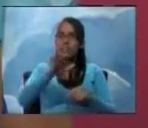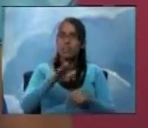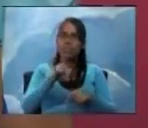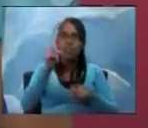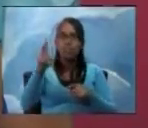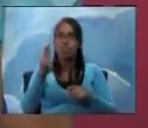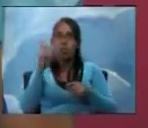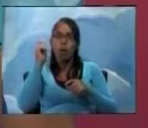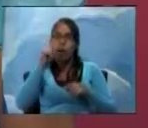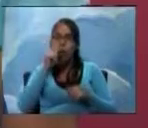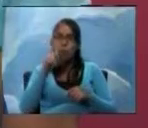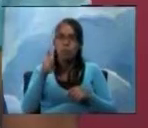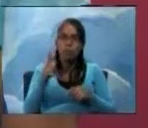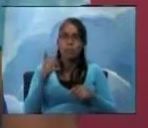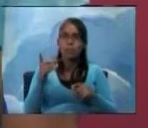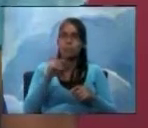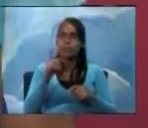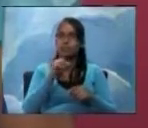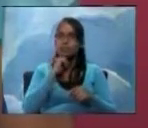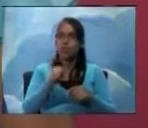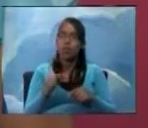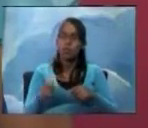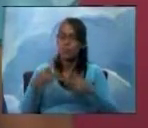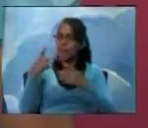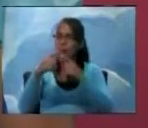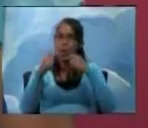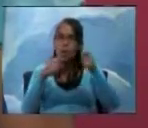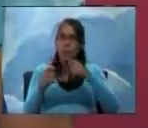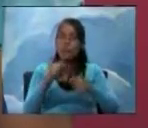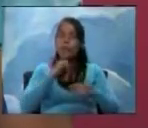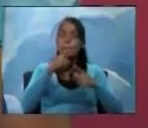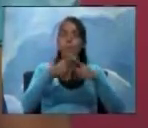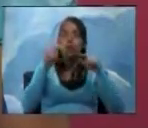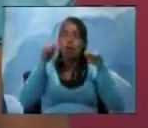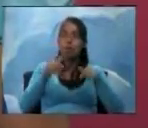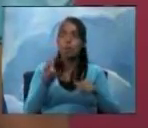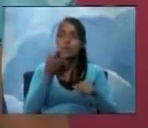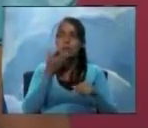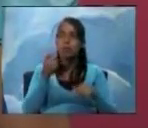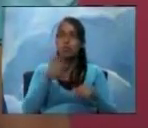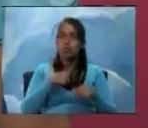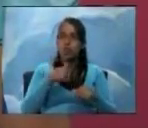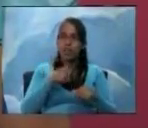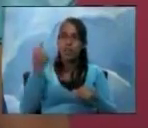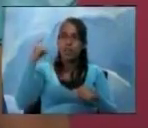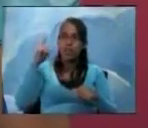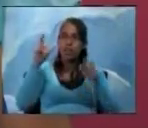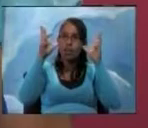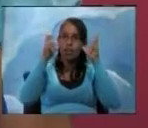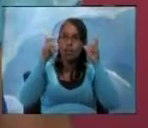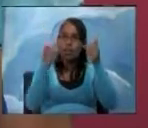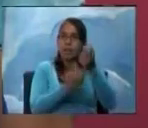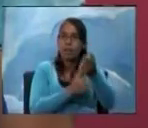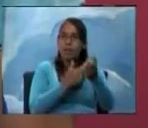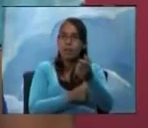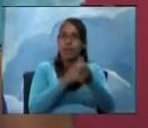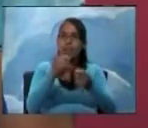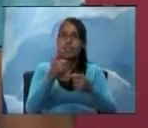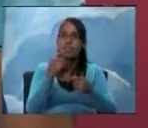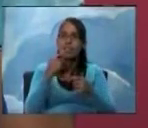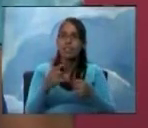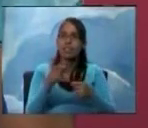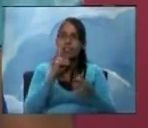y Zafira, ¿verdad? Y no es una heredad. Pero hoy, por ejemplo, yo ayer oía a la hermana Kenny hablar de eso y yo